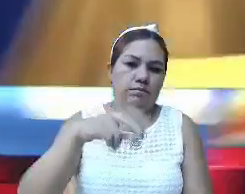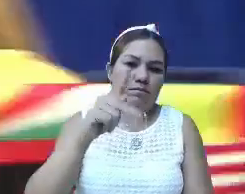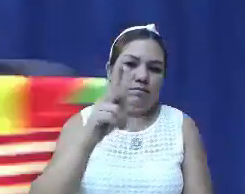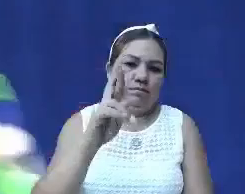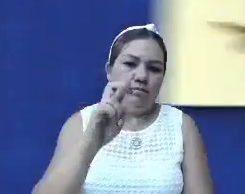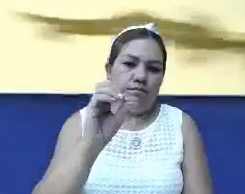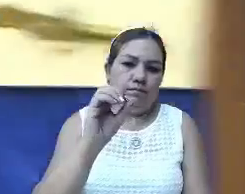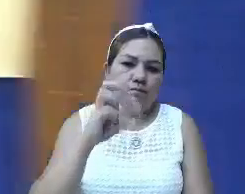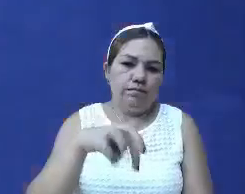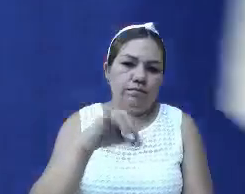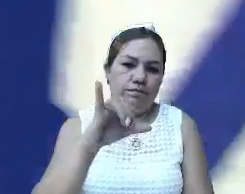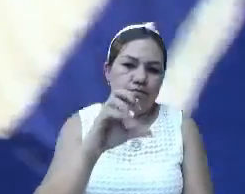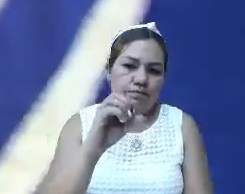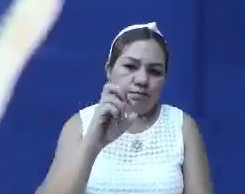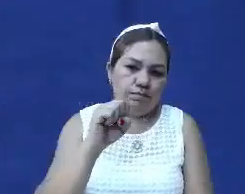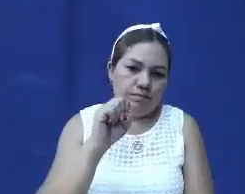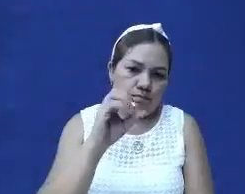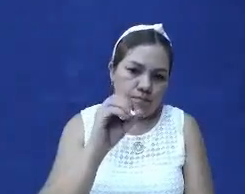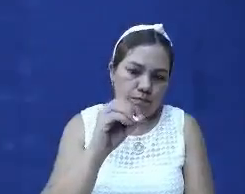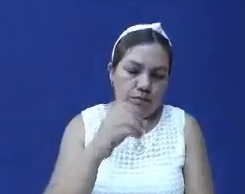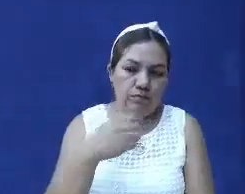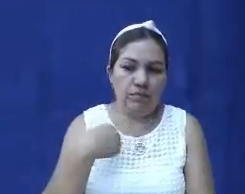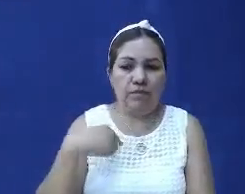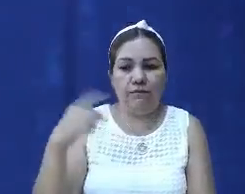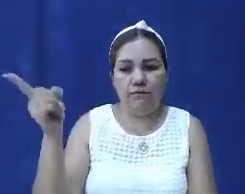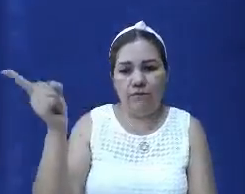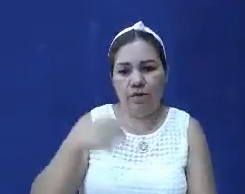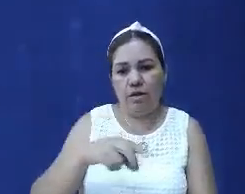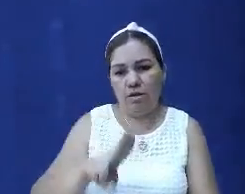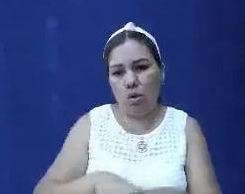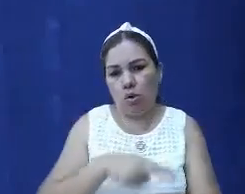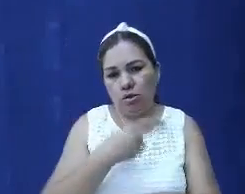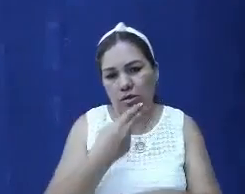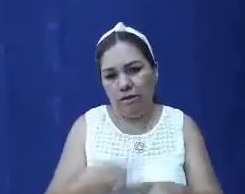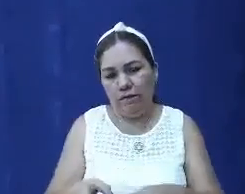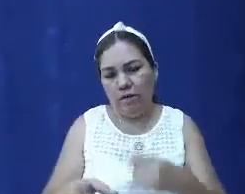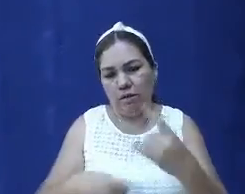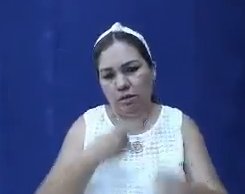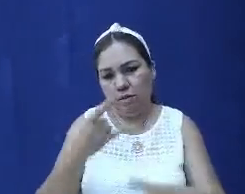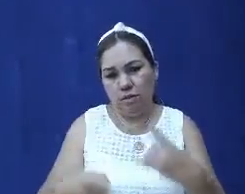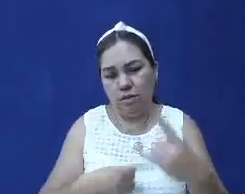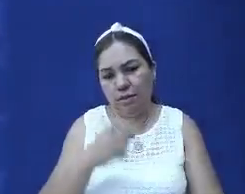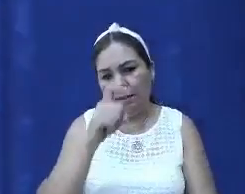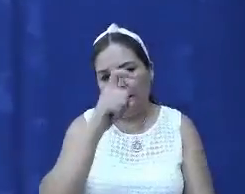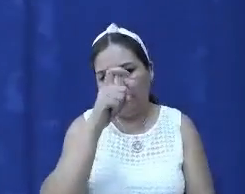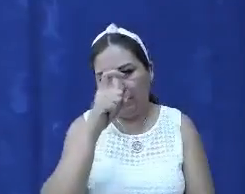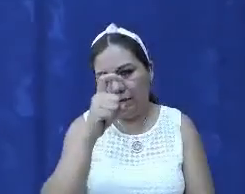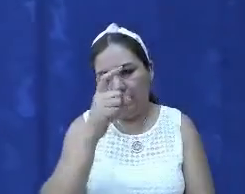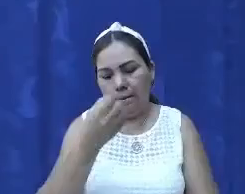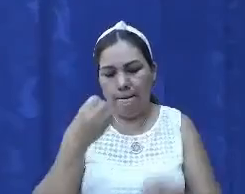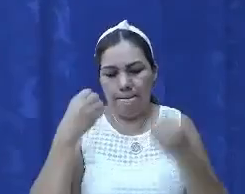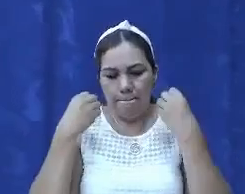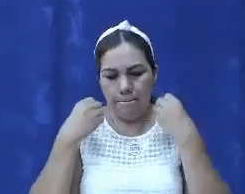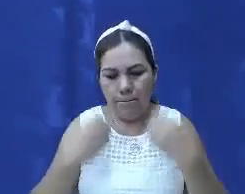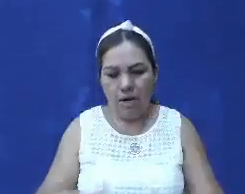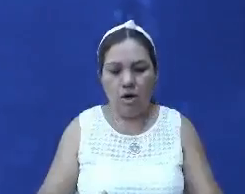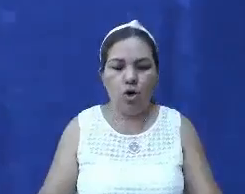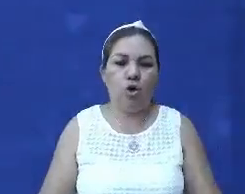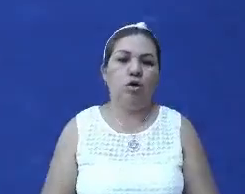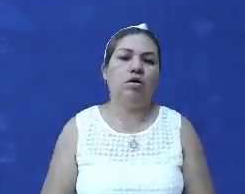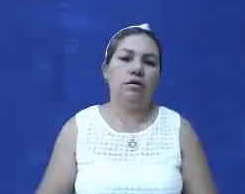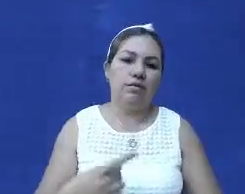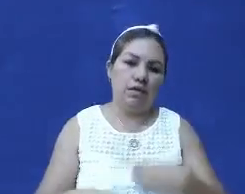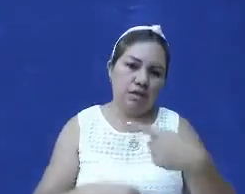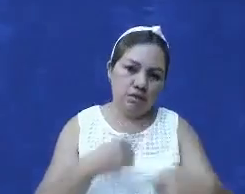Satanás regresa y toma otros 7 espíritus peores. Y el postrer estado de esa persona pasa a ser